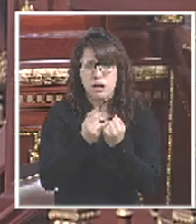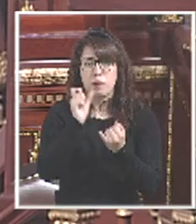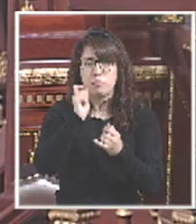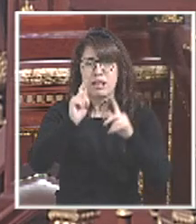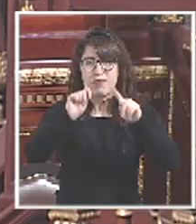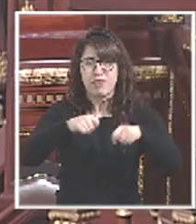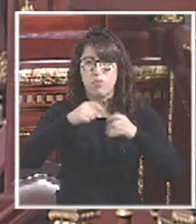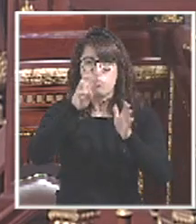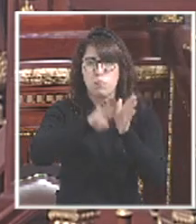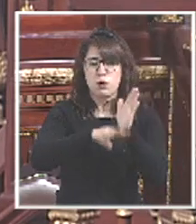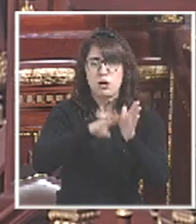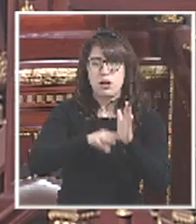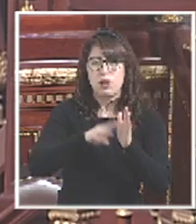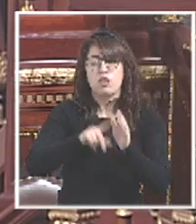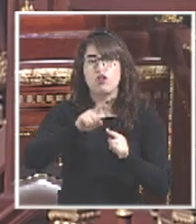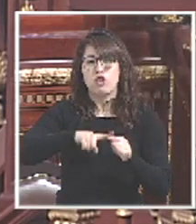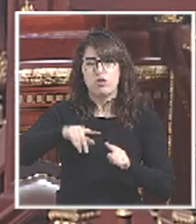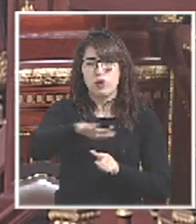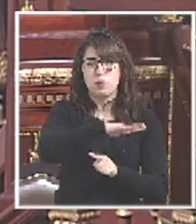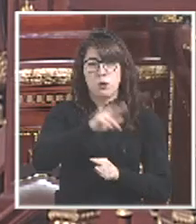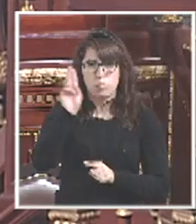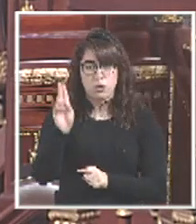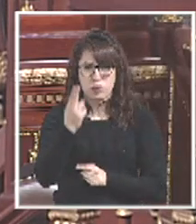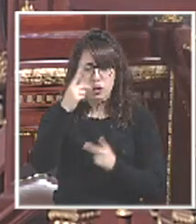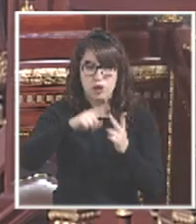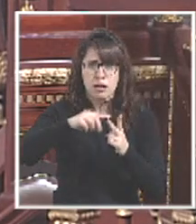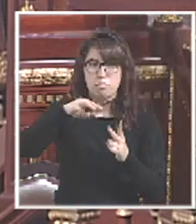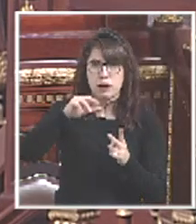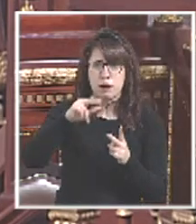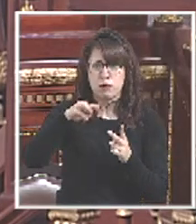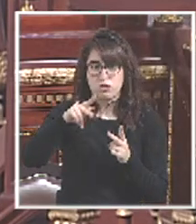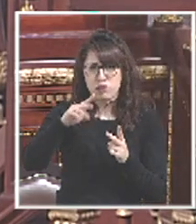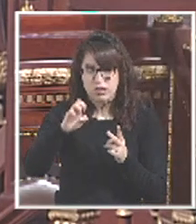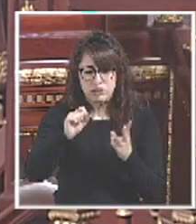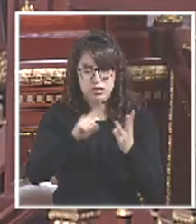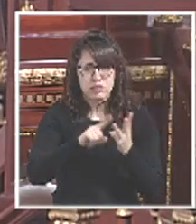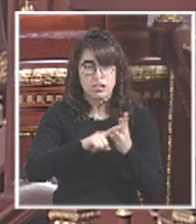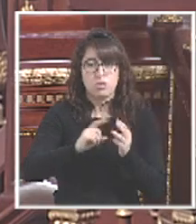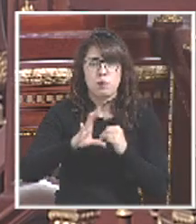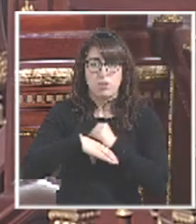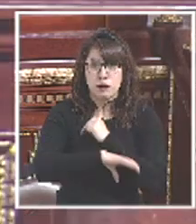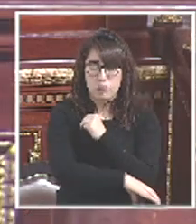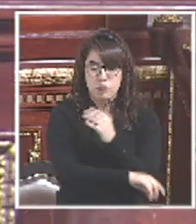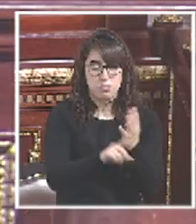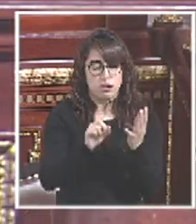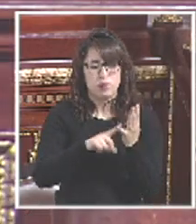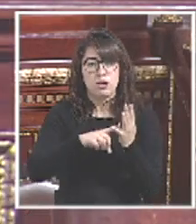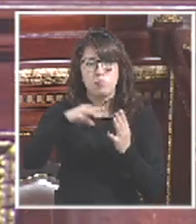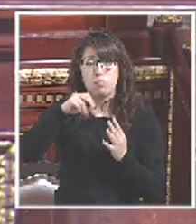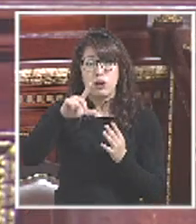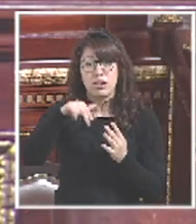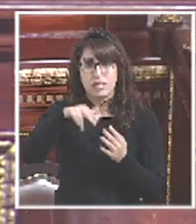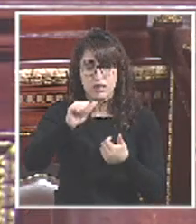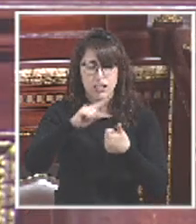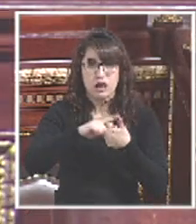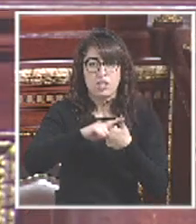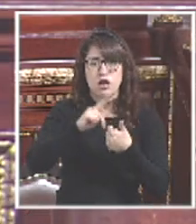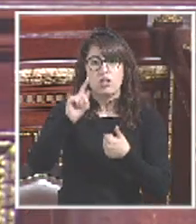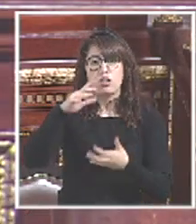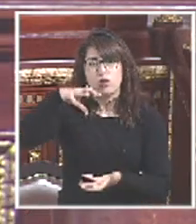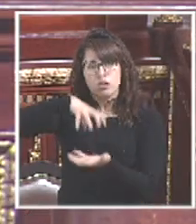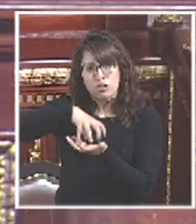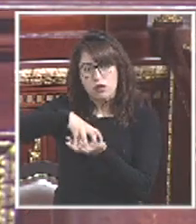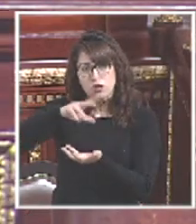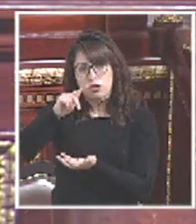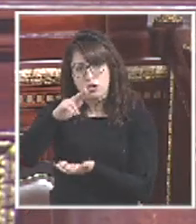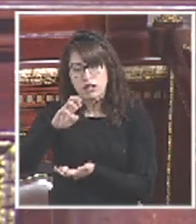ubicadas en Plateros, Nestolgo Universidad, Miramontes, Coajimalpa, Eduardo Molina, Plaza Oriente, Toreo,